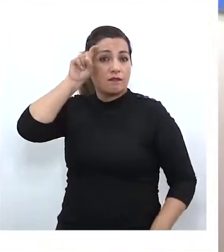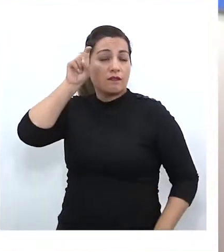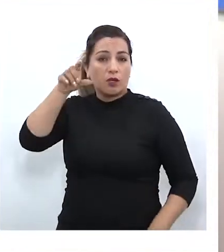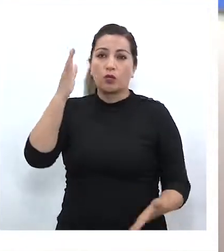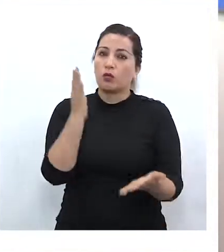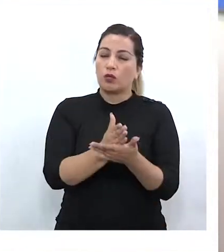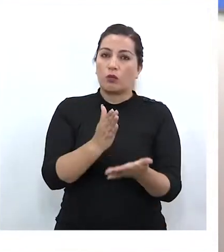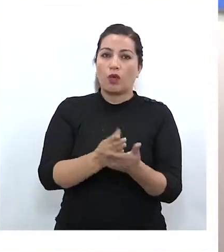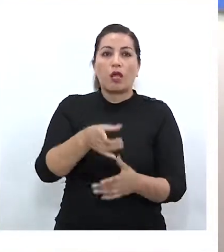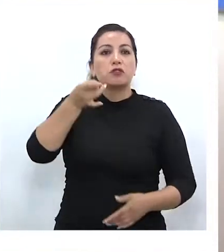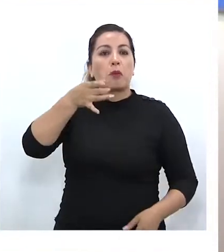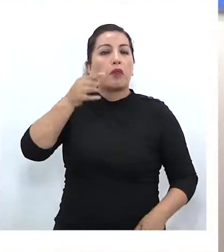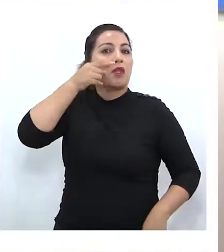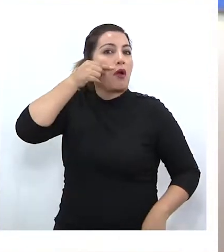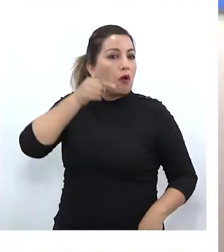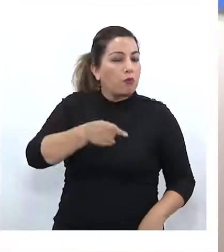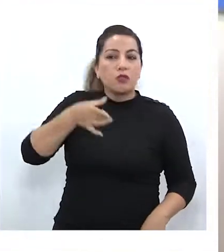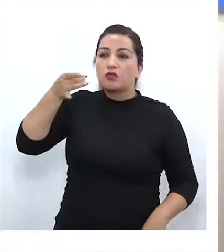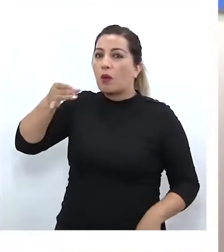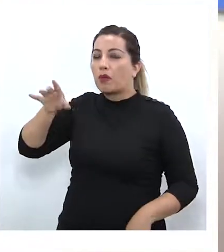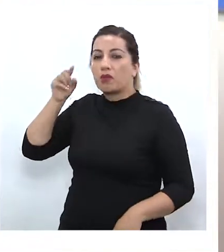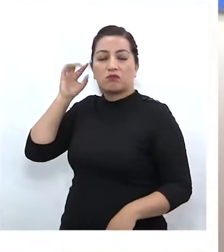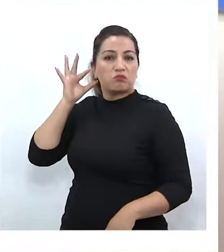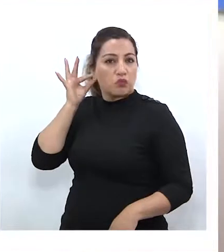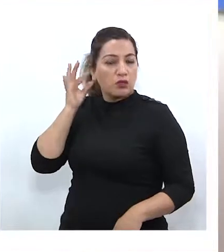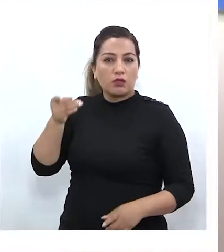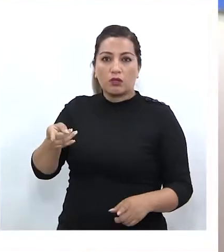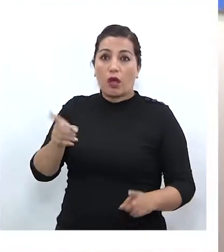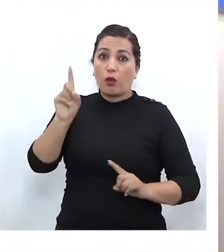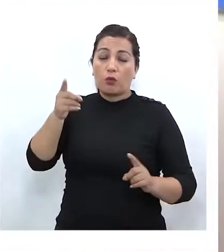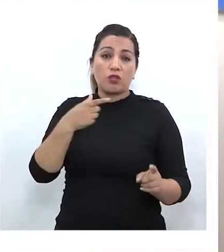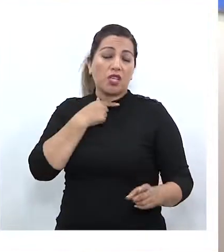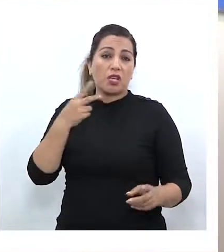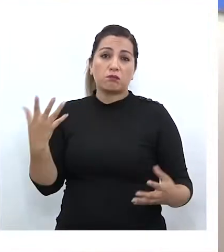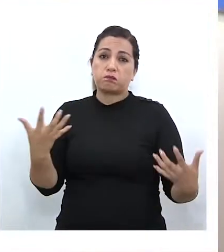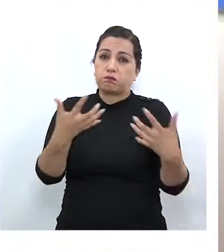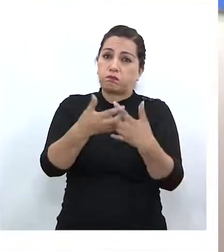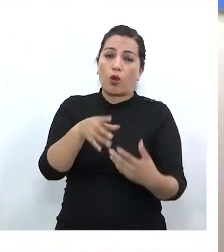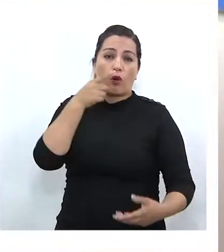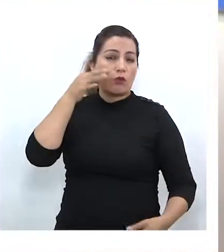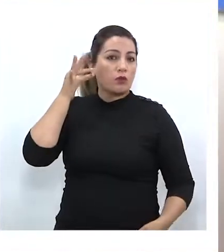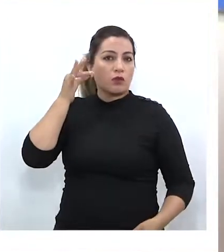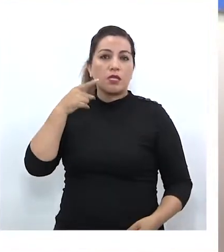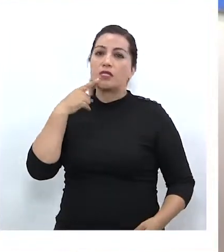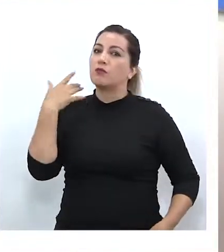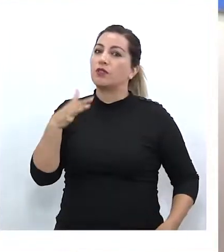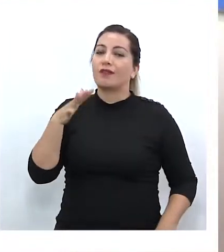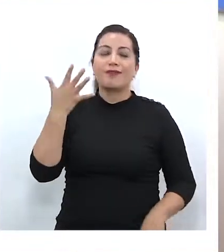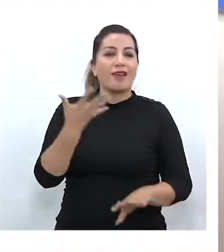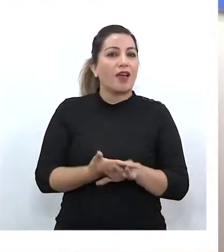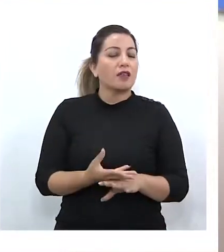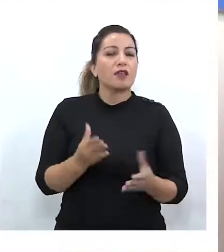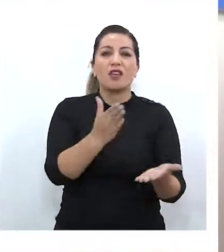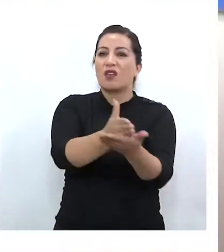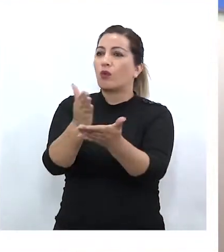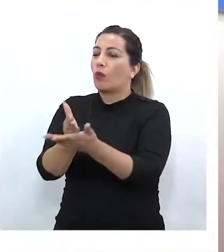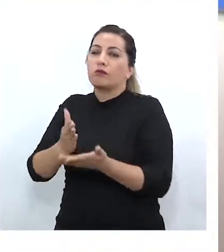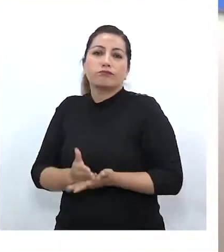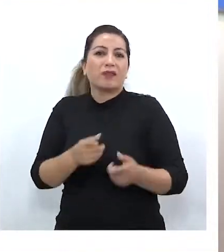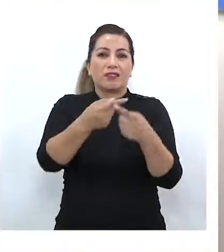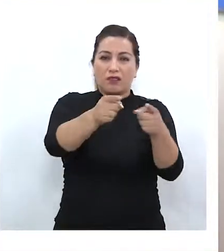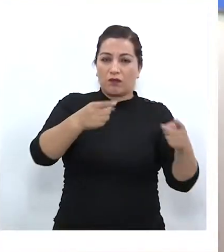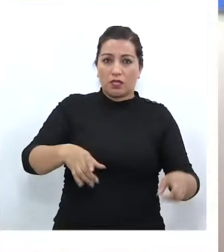un establecimiento solo de hombres o solo de mujeres, u otros prefieren un establecimiento mixto, lo importante es que exista oferta educativa de